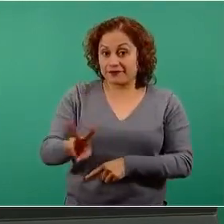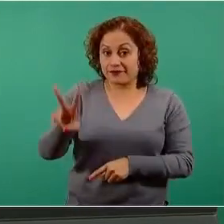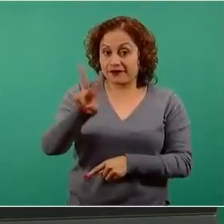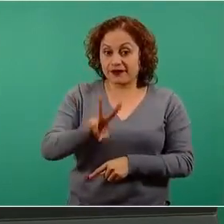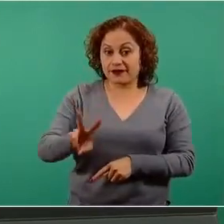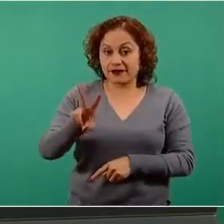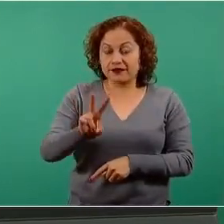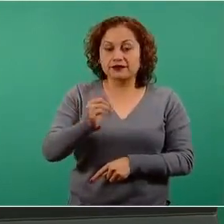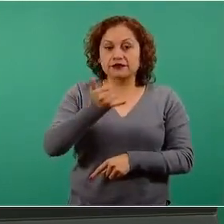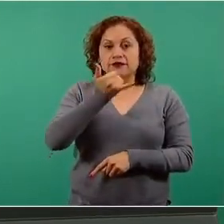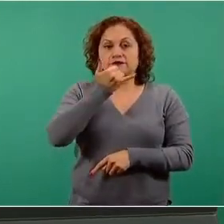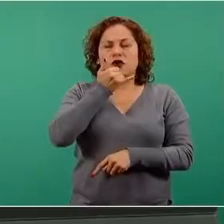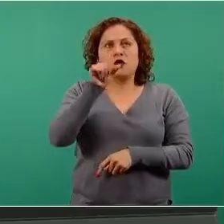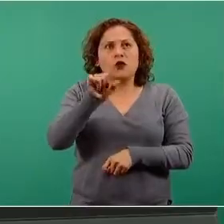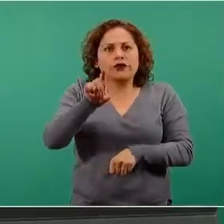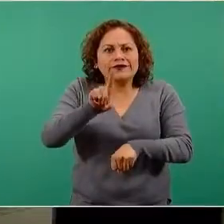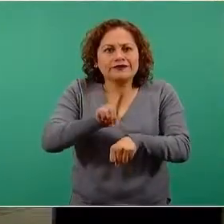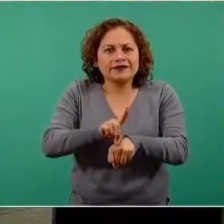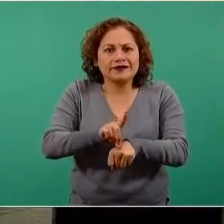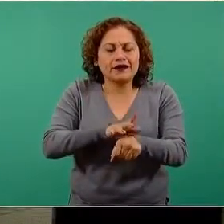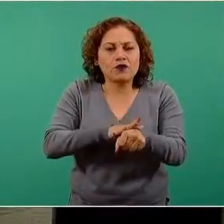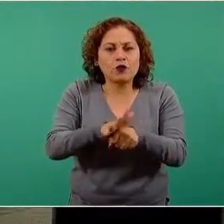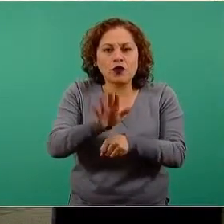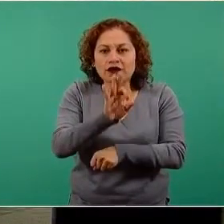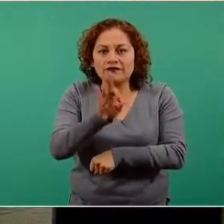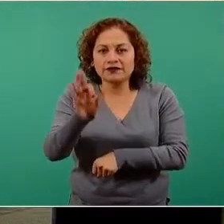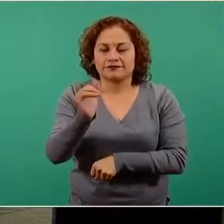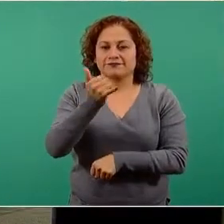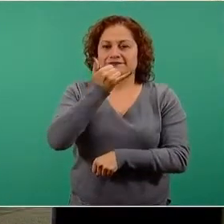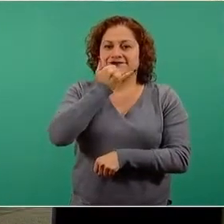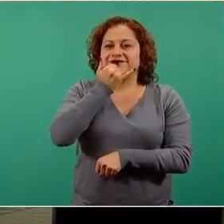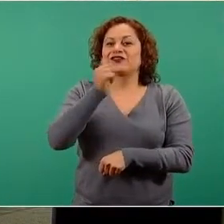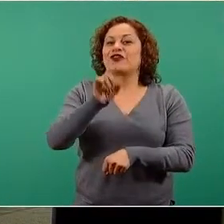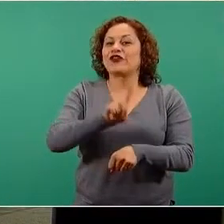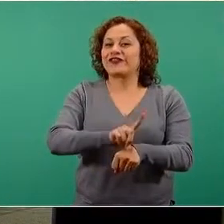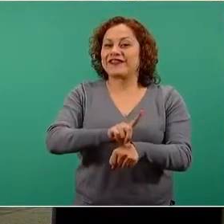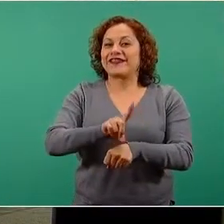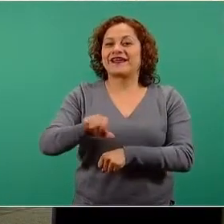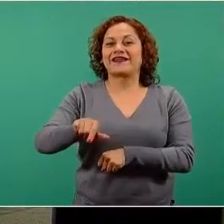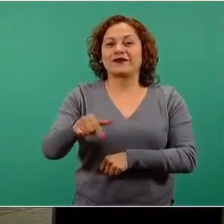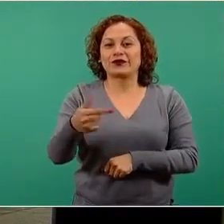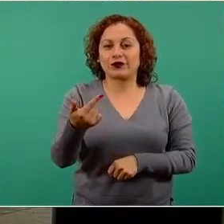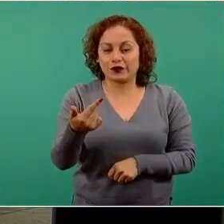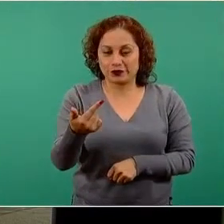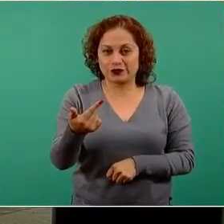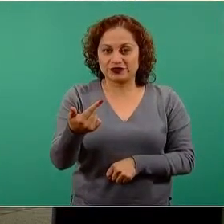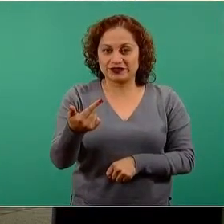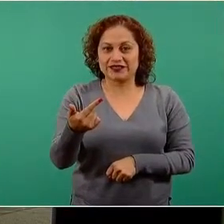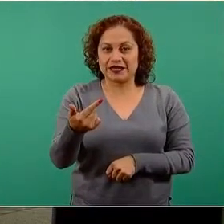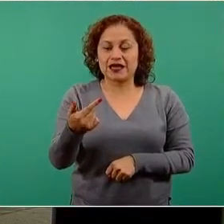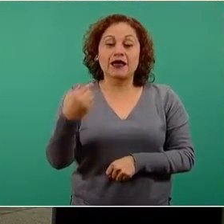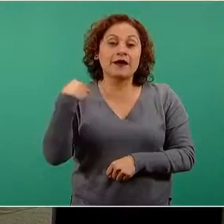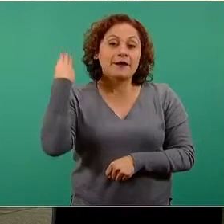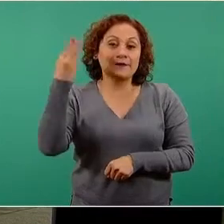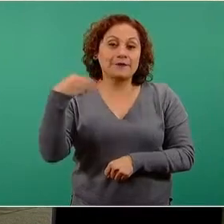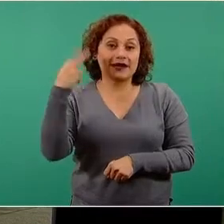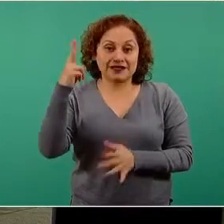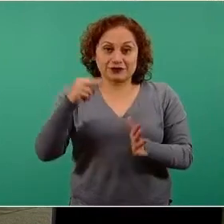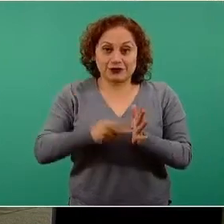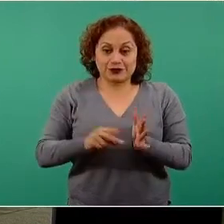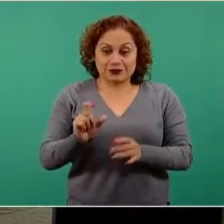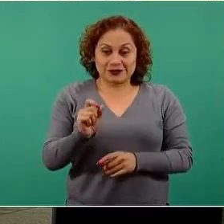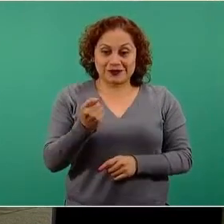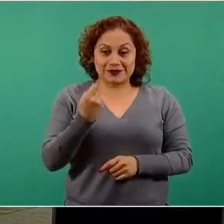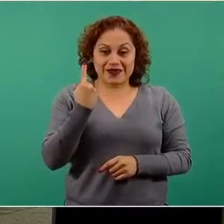Ay, santo niño, ¿qué día es hoy? Ya no. 12 de marzo de